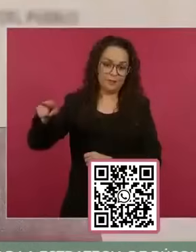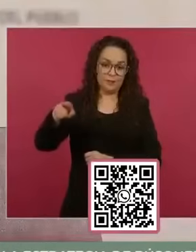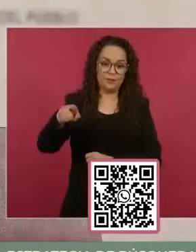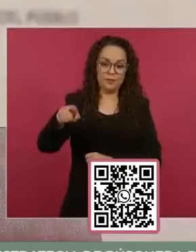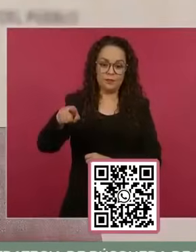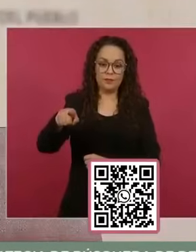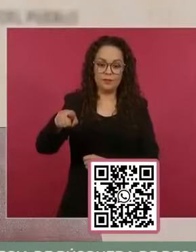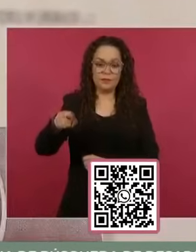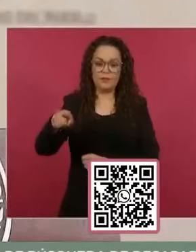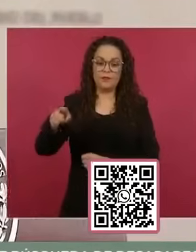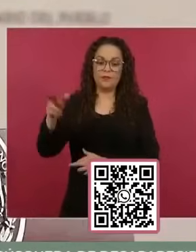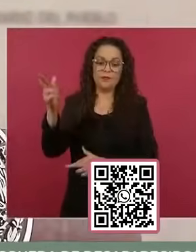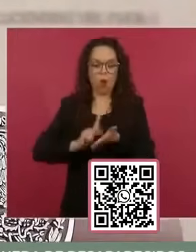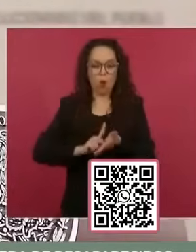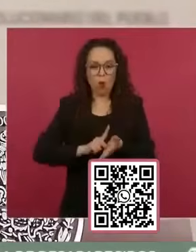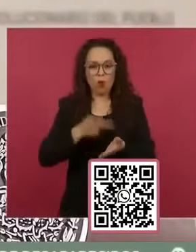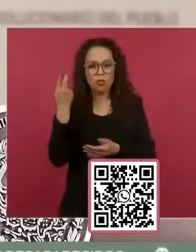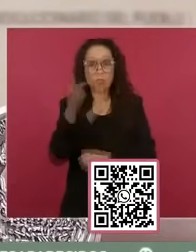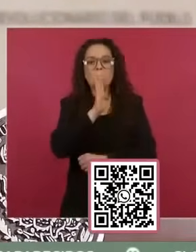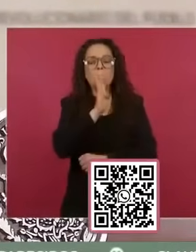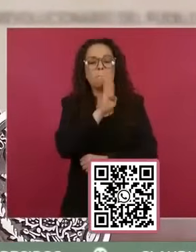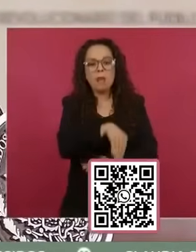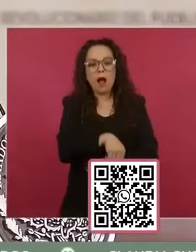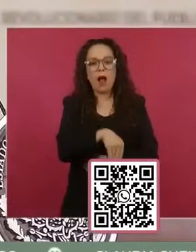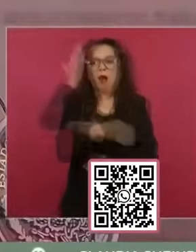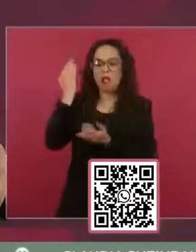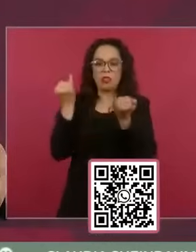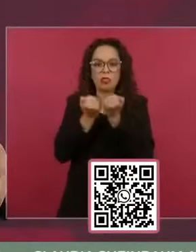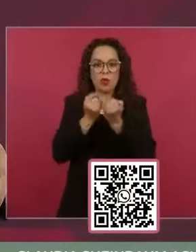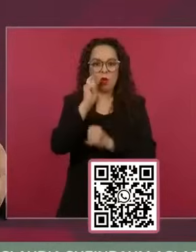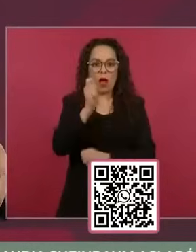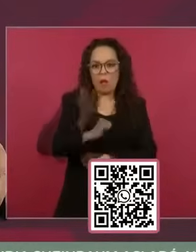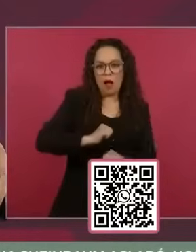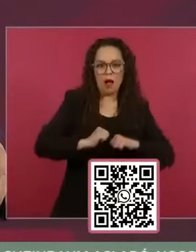se restablezca la mala costumbre del amiguismo, del influyentismo, del